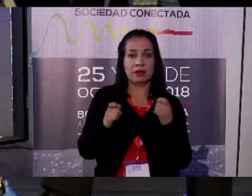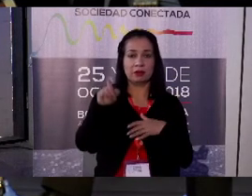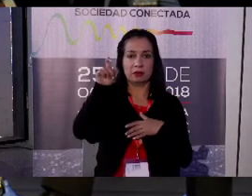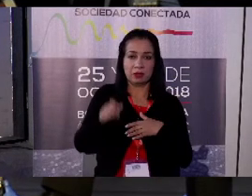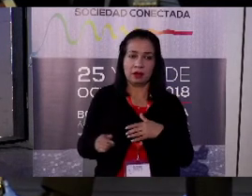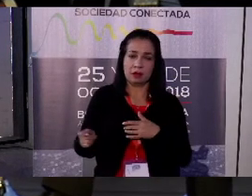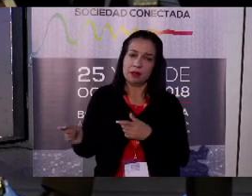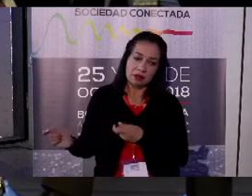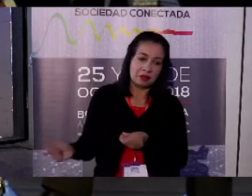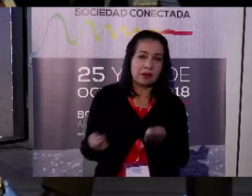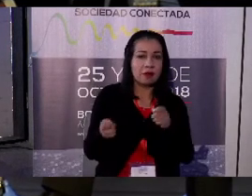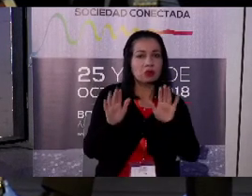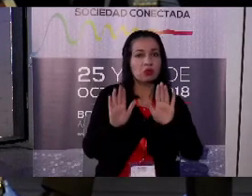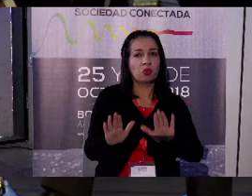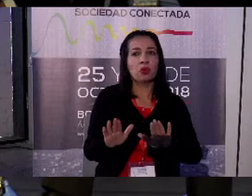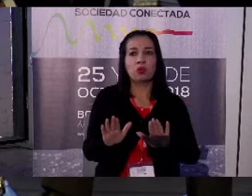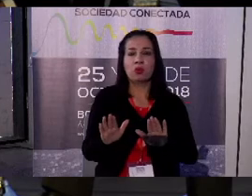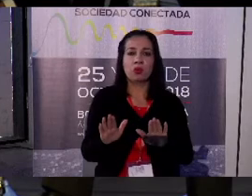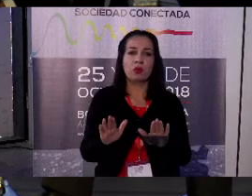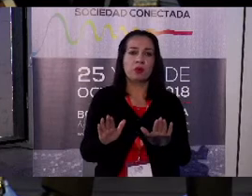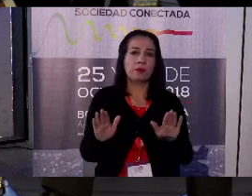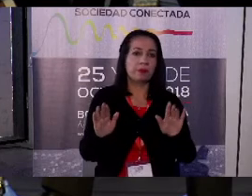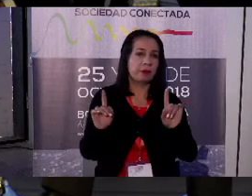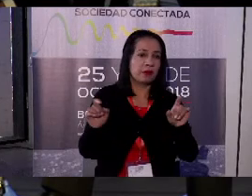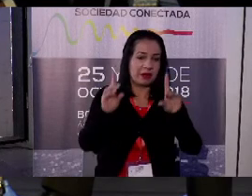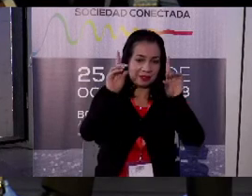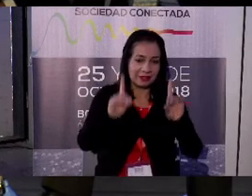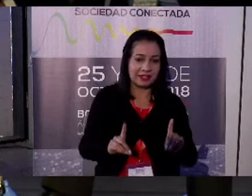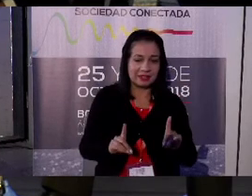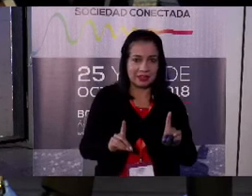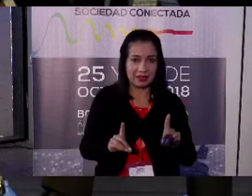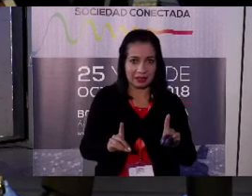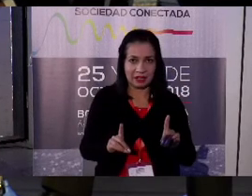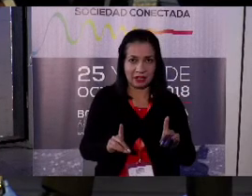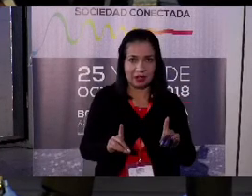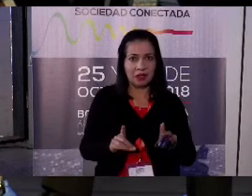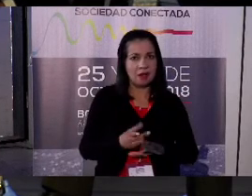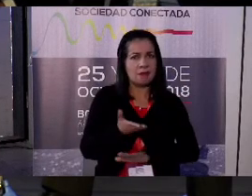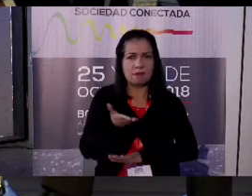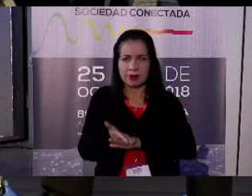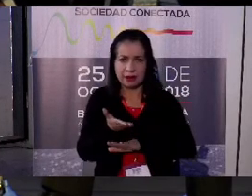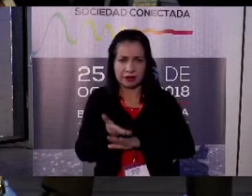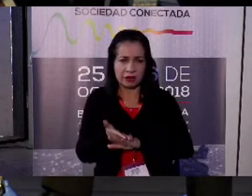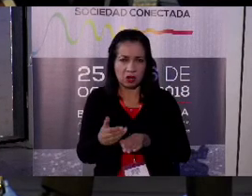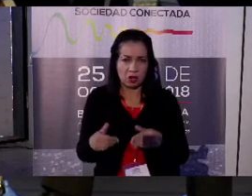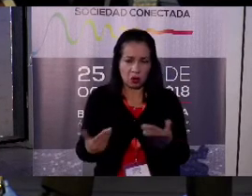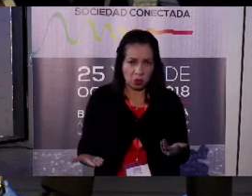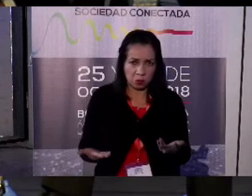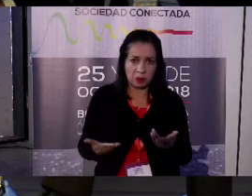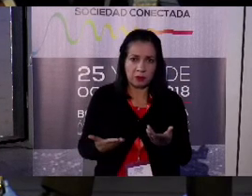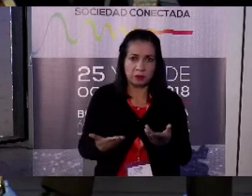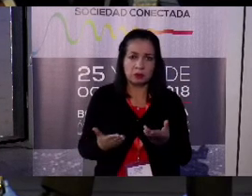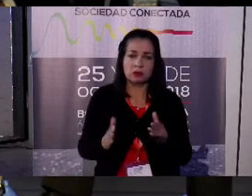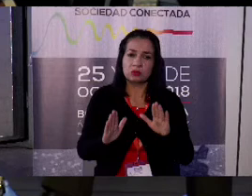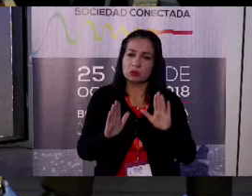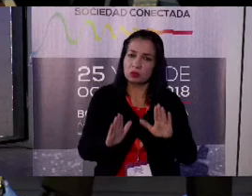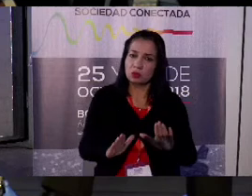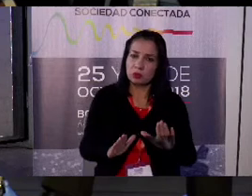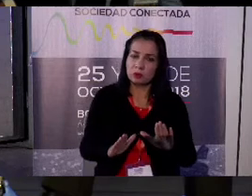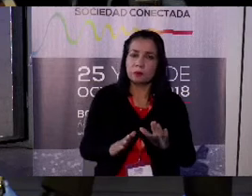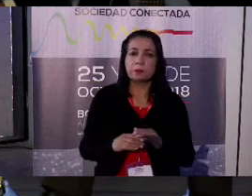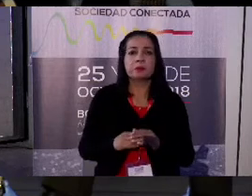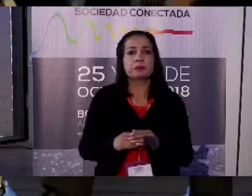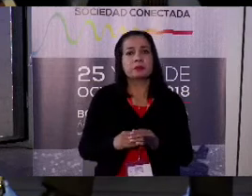a la parte que decide en el indotel planteárselo eh Como de todas